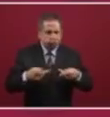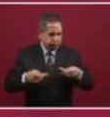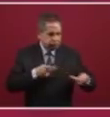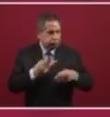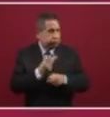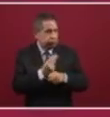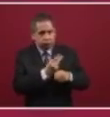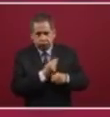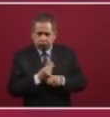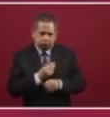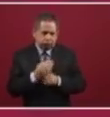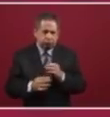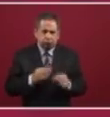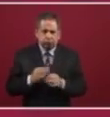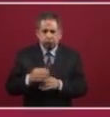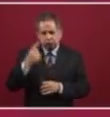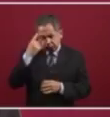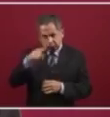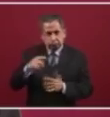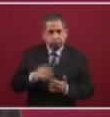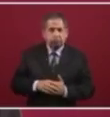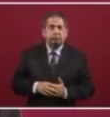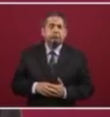preparándolo para